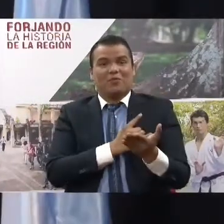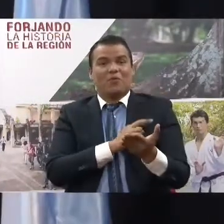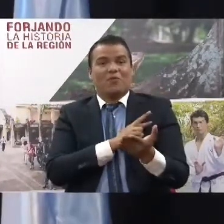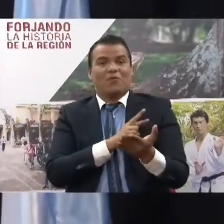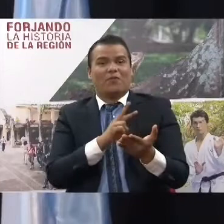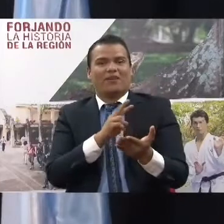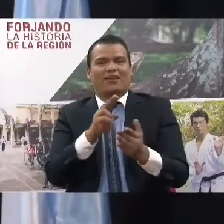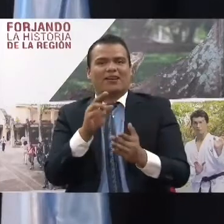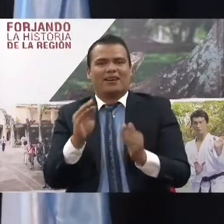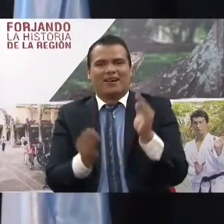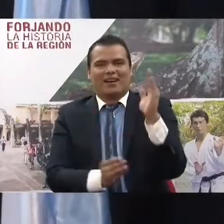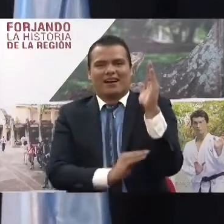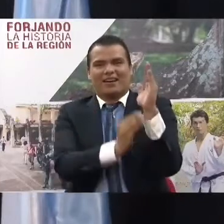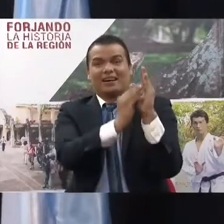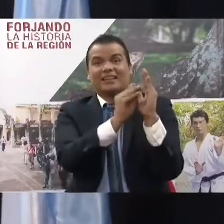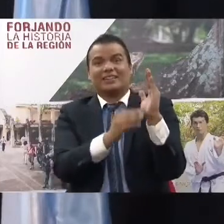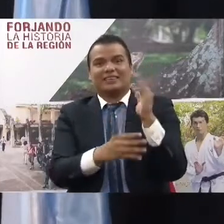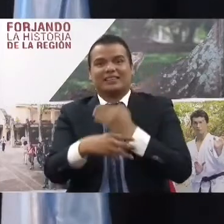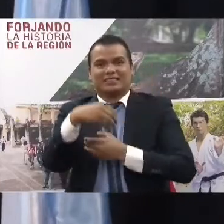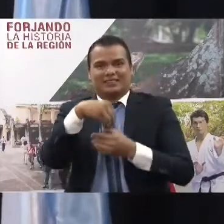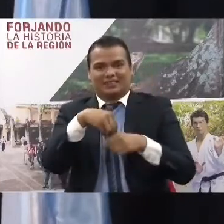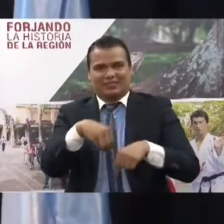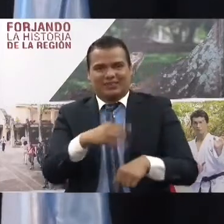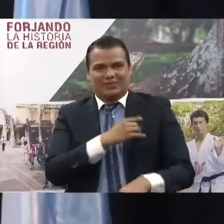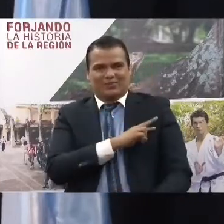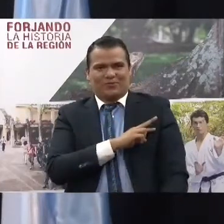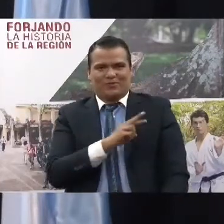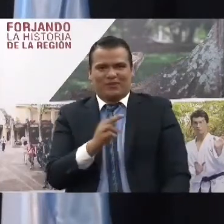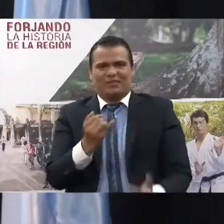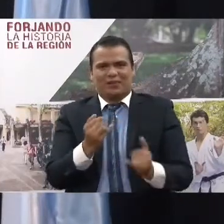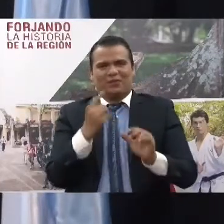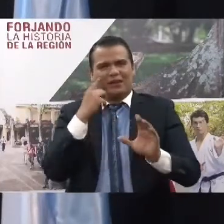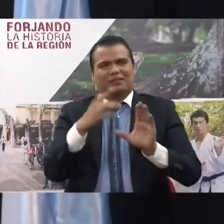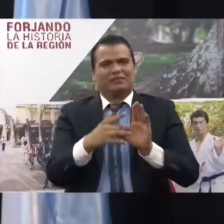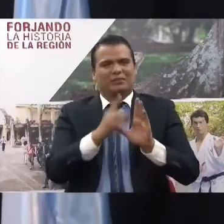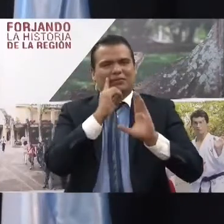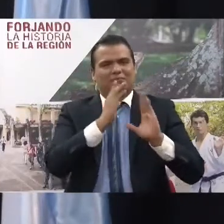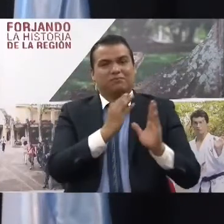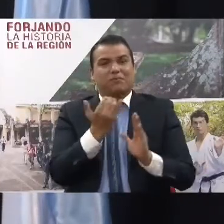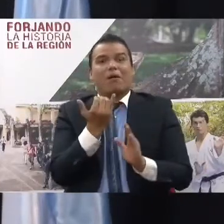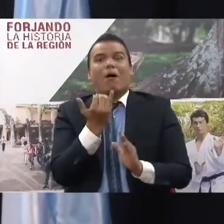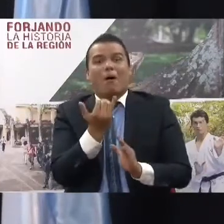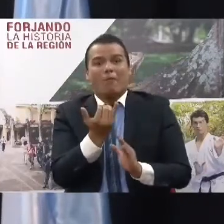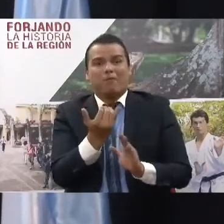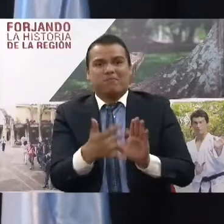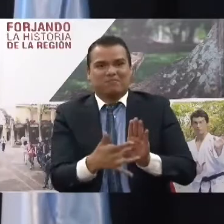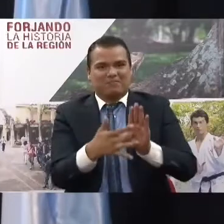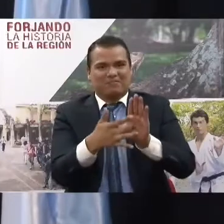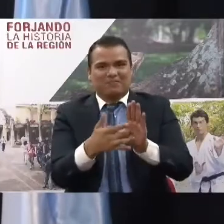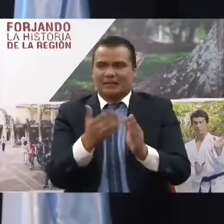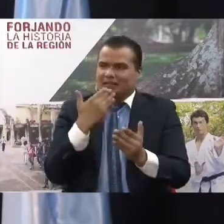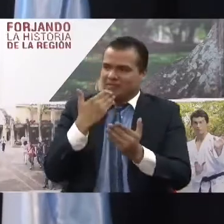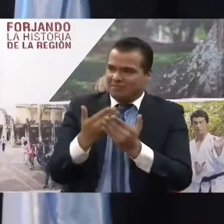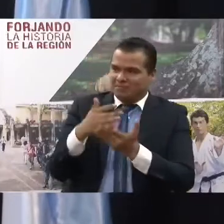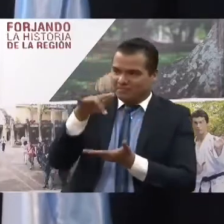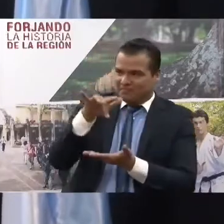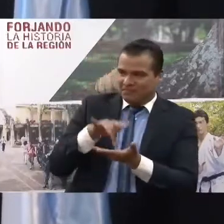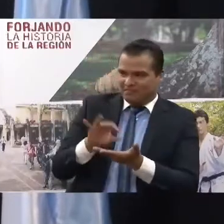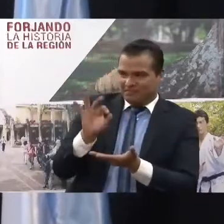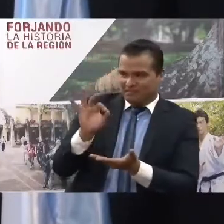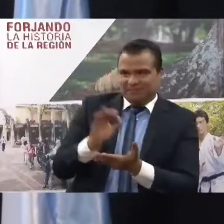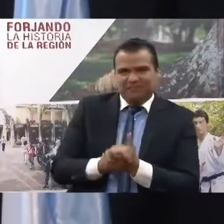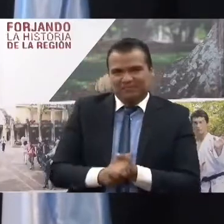mascota institucional. La verán a lo largo de toda la ceremonia. Muchísimas gracias por tu acompañamiento,